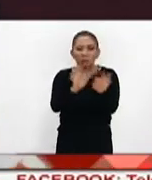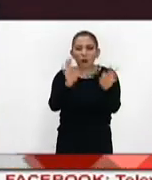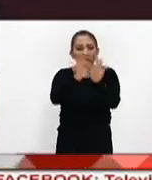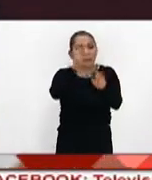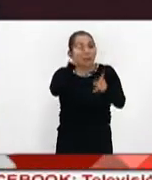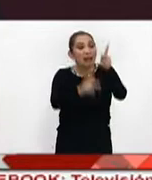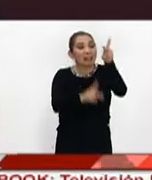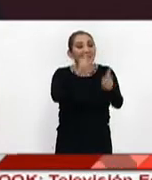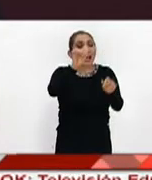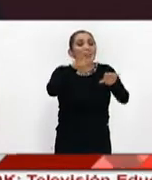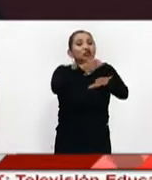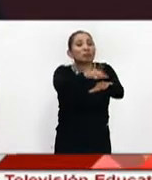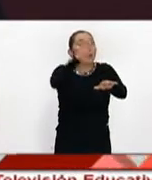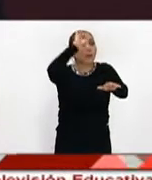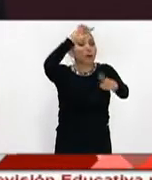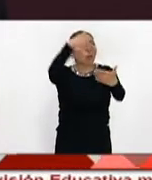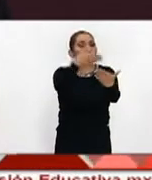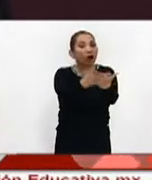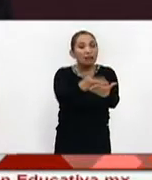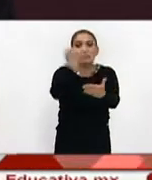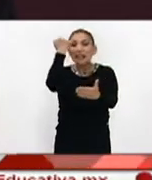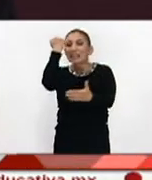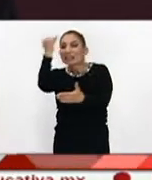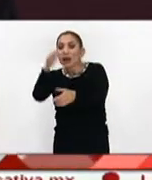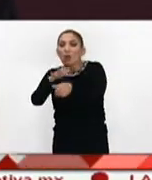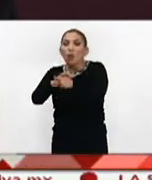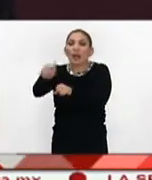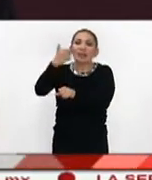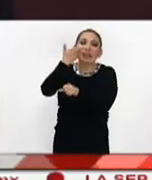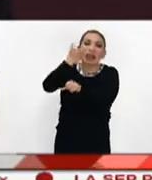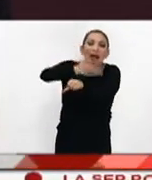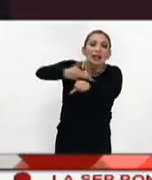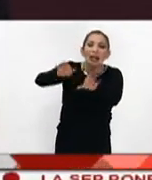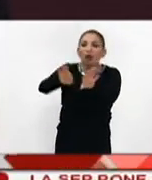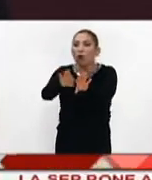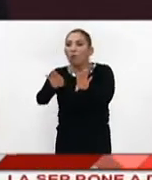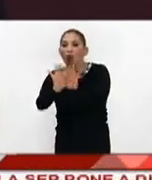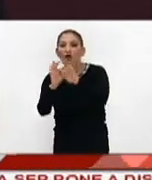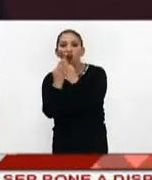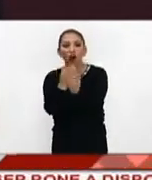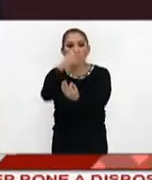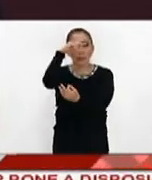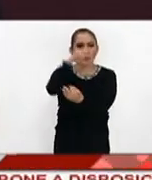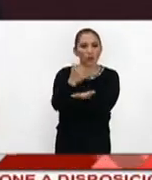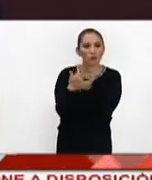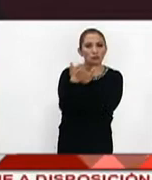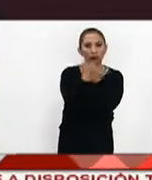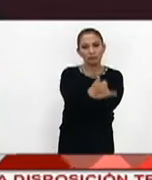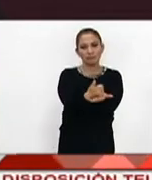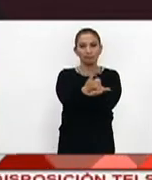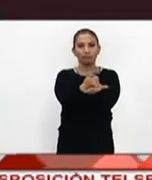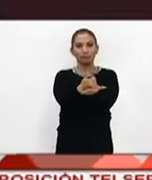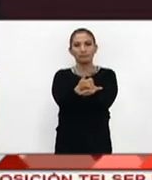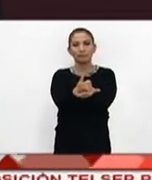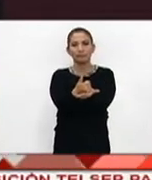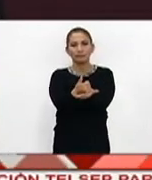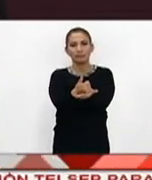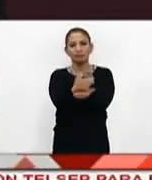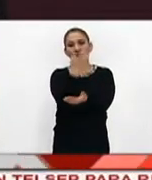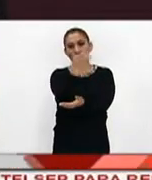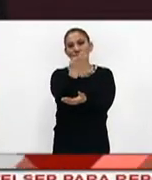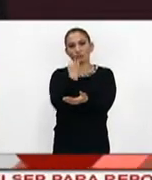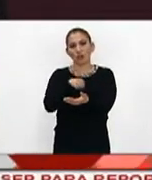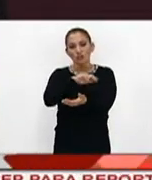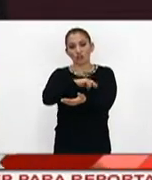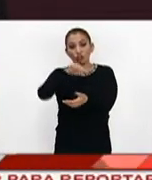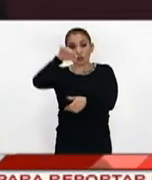sobre propuestas, sobre ideas y alternativas de solución a la problemática nacional. Es por eso que